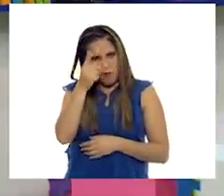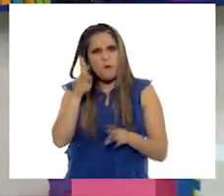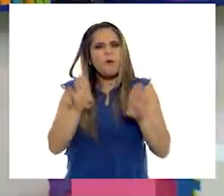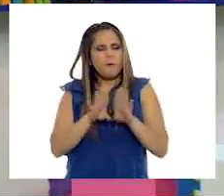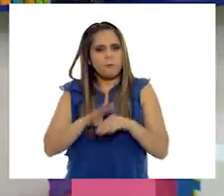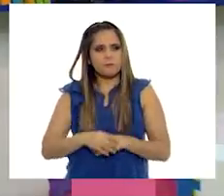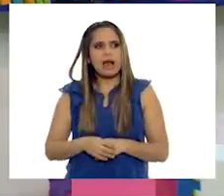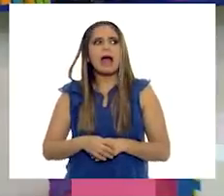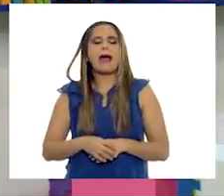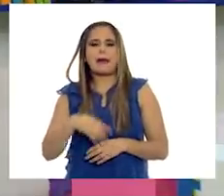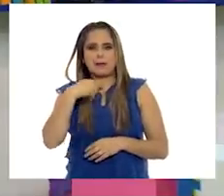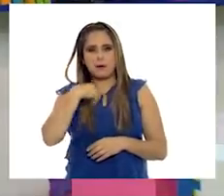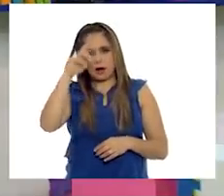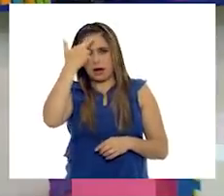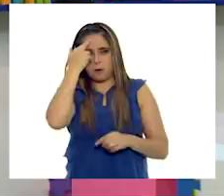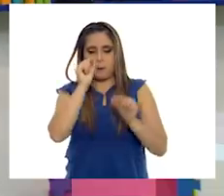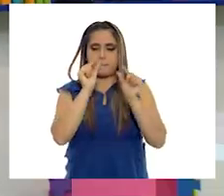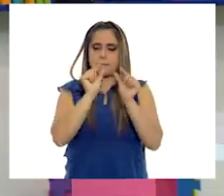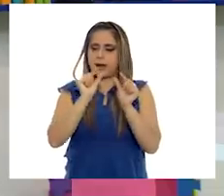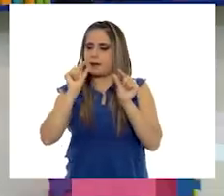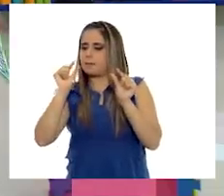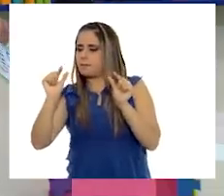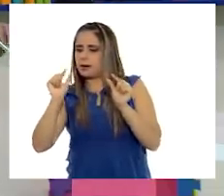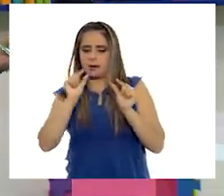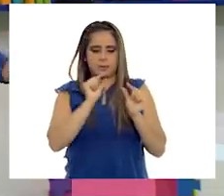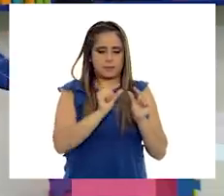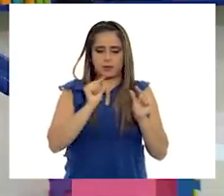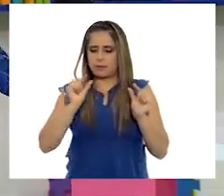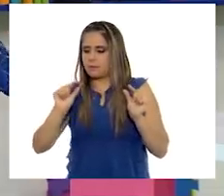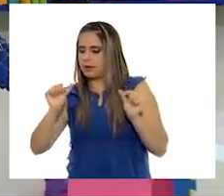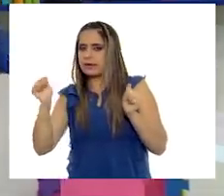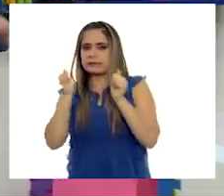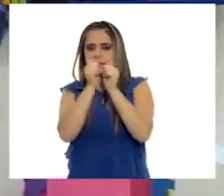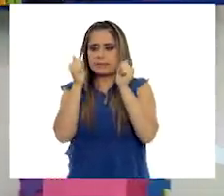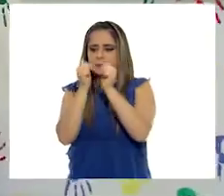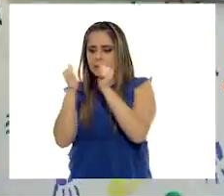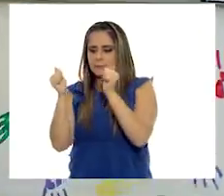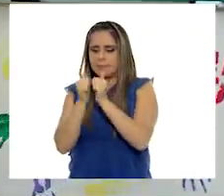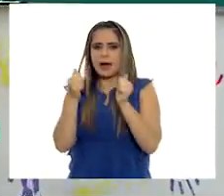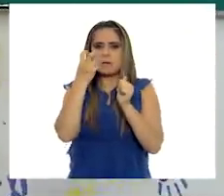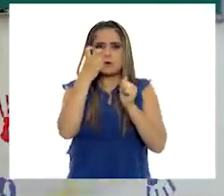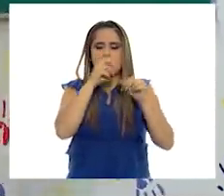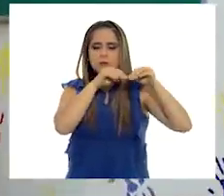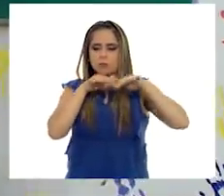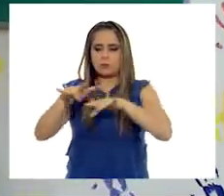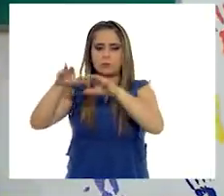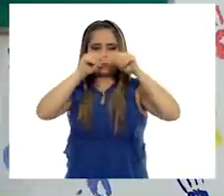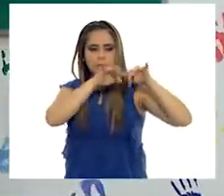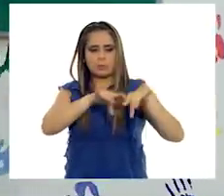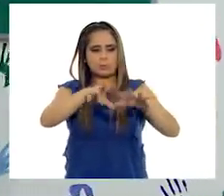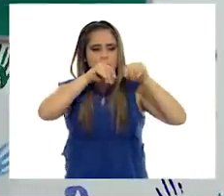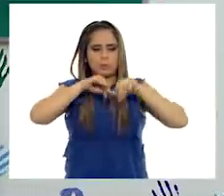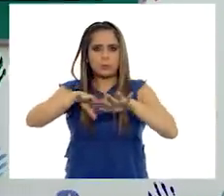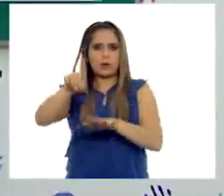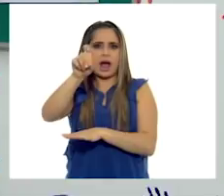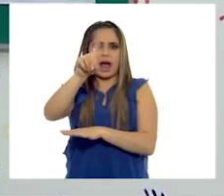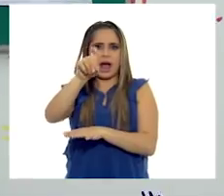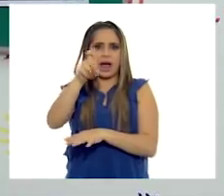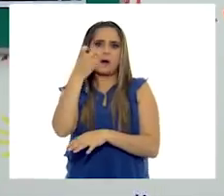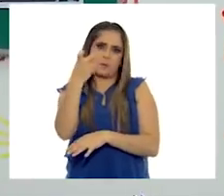un poco más de espacio, entonces por eso podían fluir. Exacto. Una característica de los líquidos